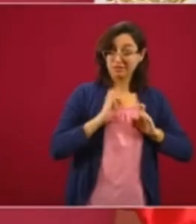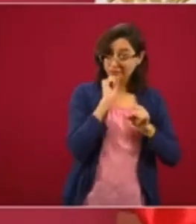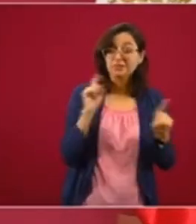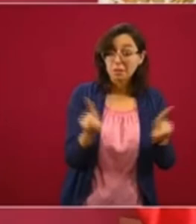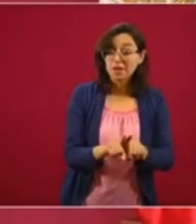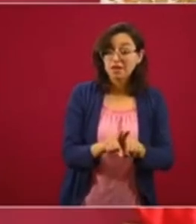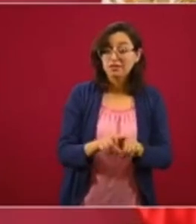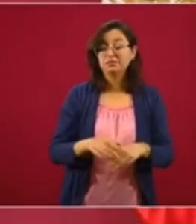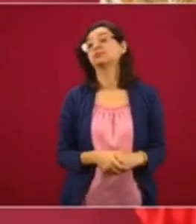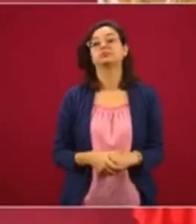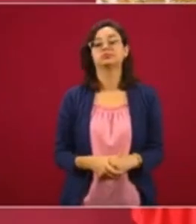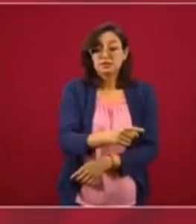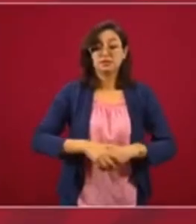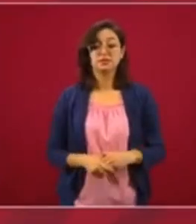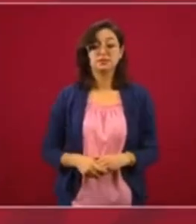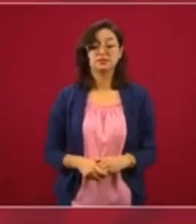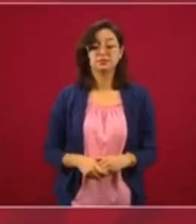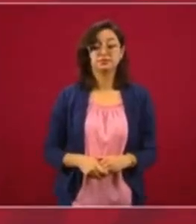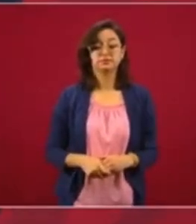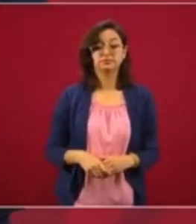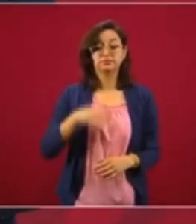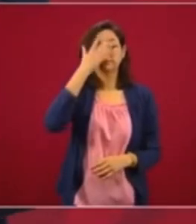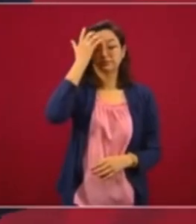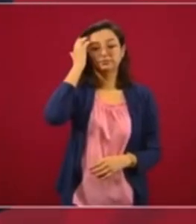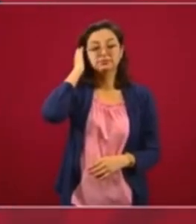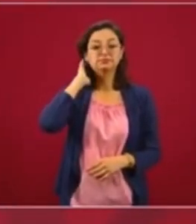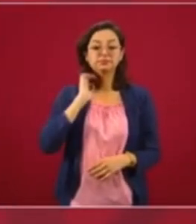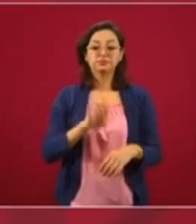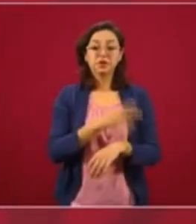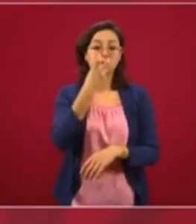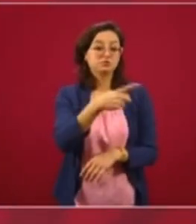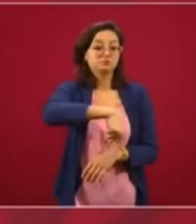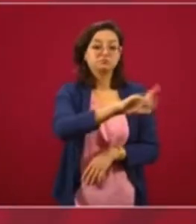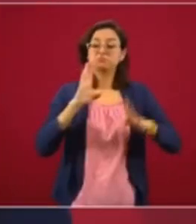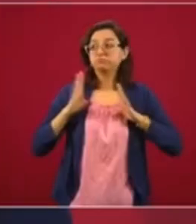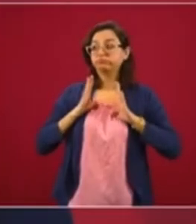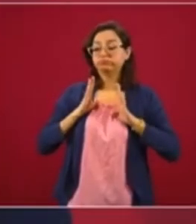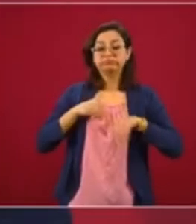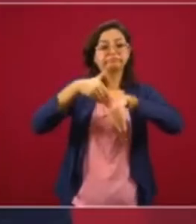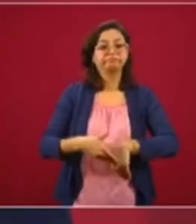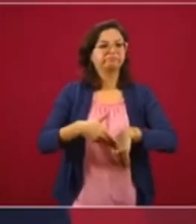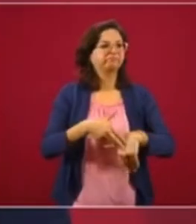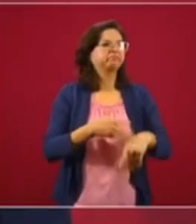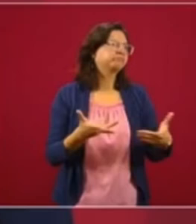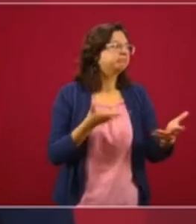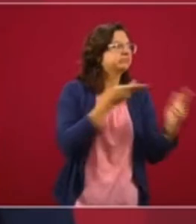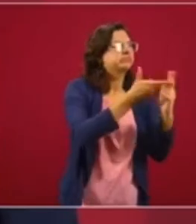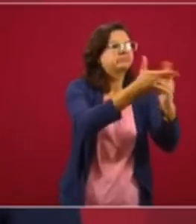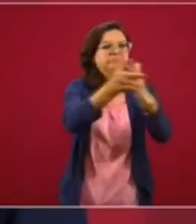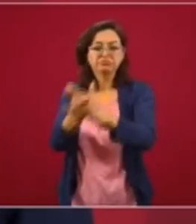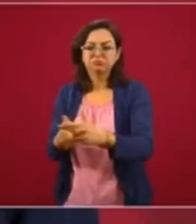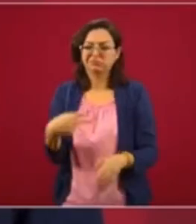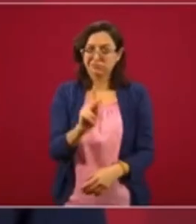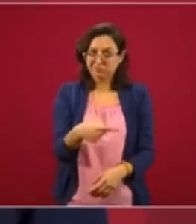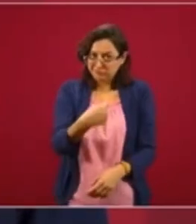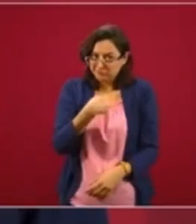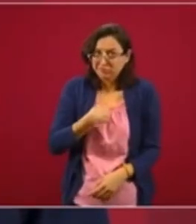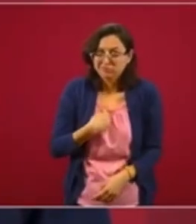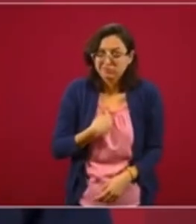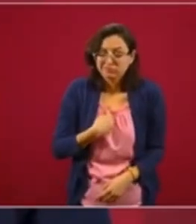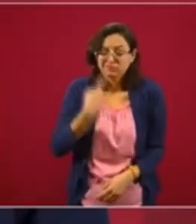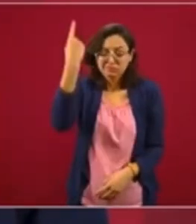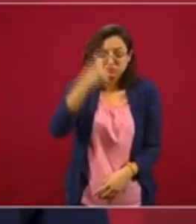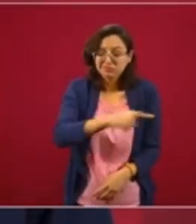de lo que haga el presidente. Por eso las masacres. Pero esto es distinto. Nosotros no vamos a dar la